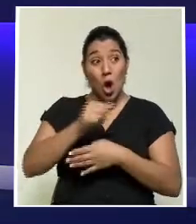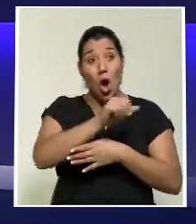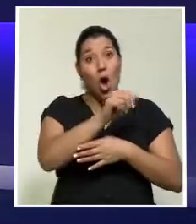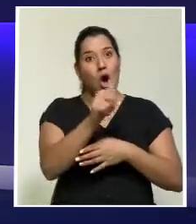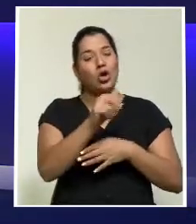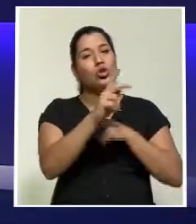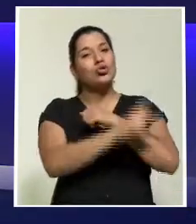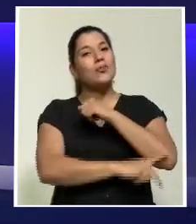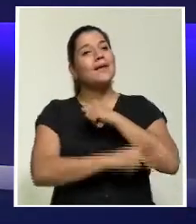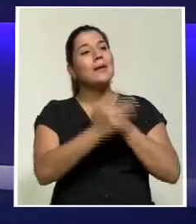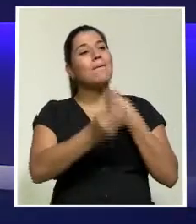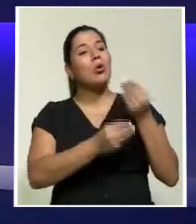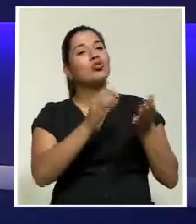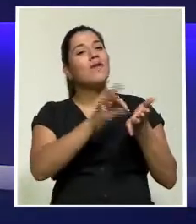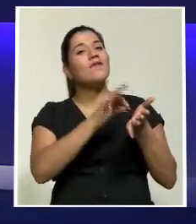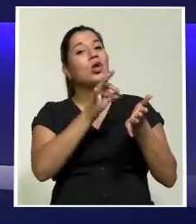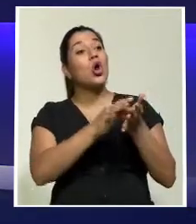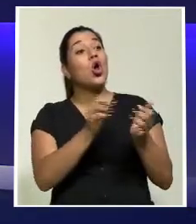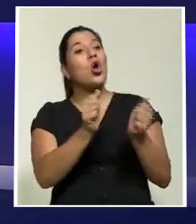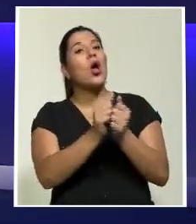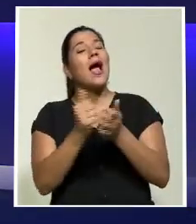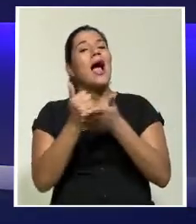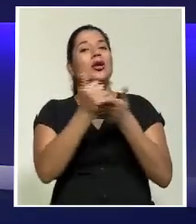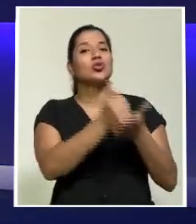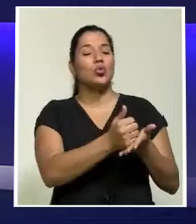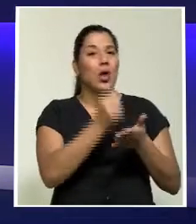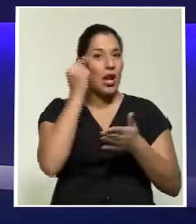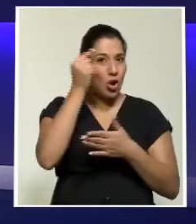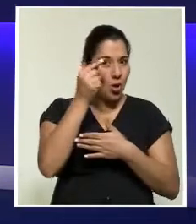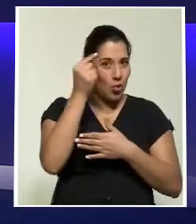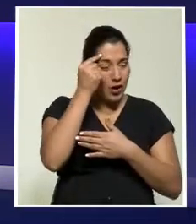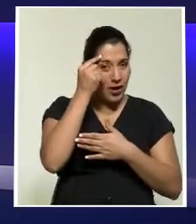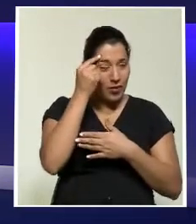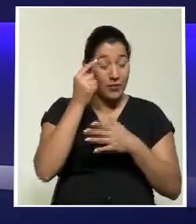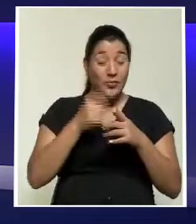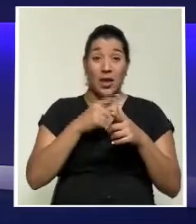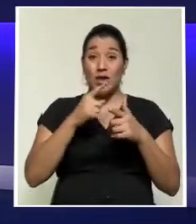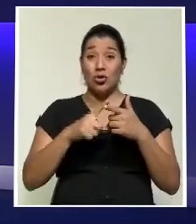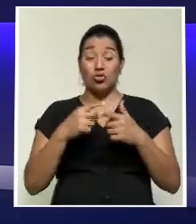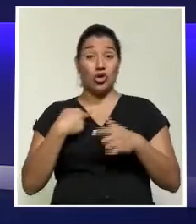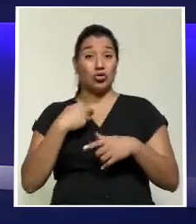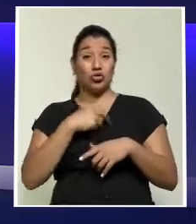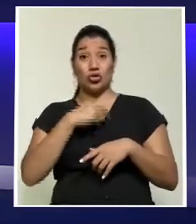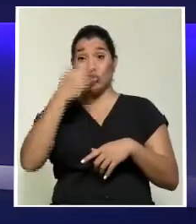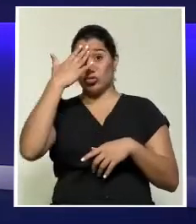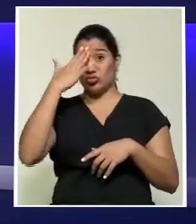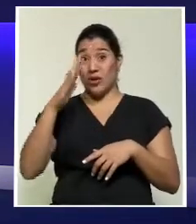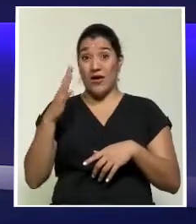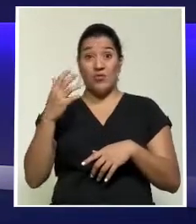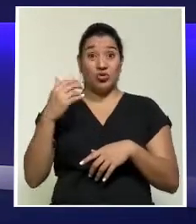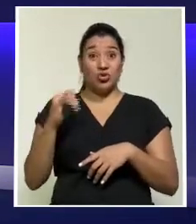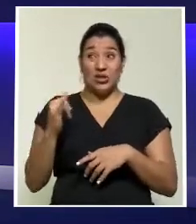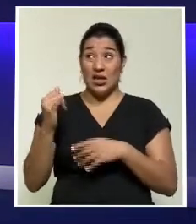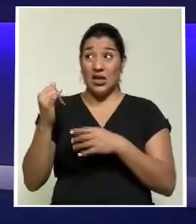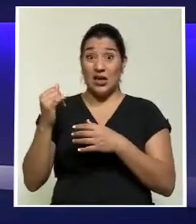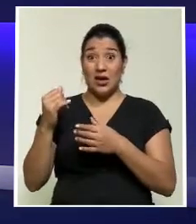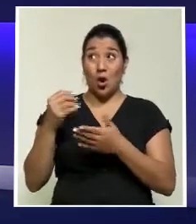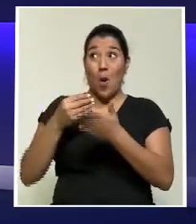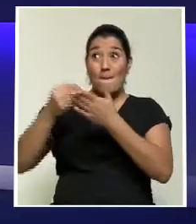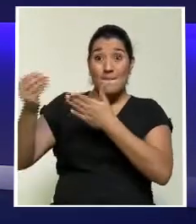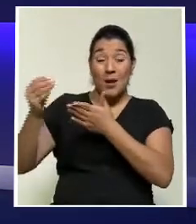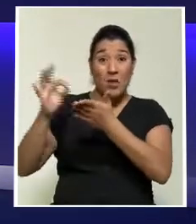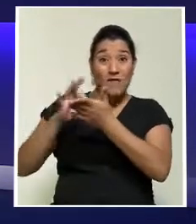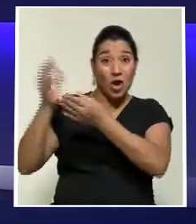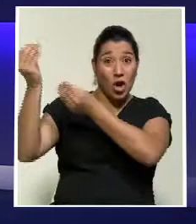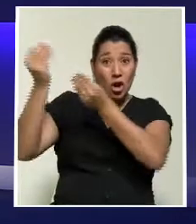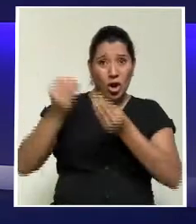ese esquema, que traen productos que también no sabemos si, por ejemplo, los frijoles, no sabemos si tienen 5 años de estar embodegados y ya perdieron su valor